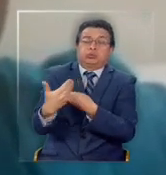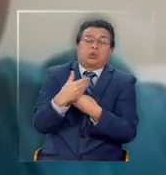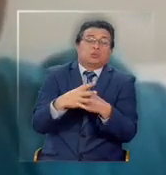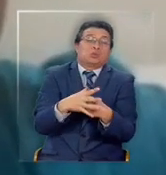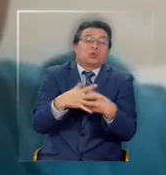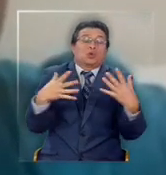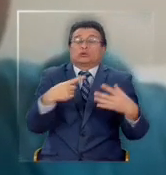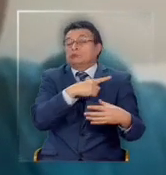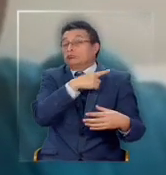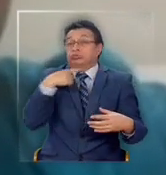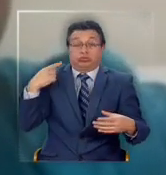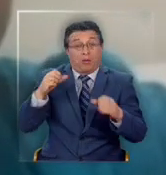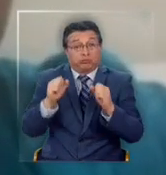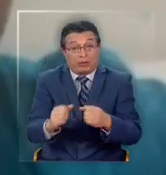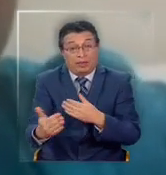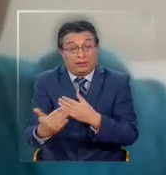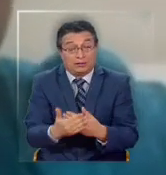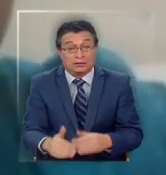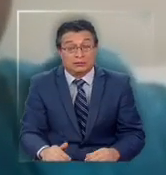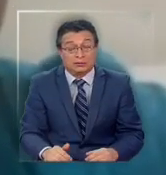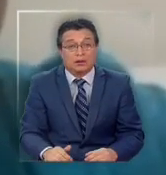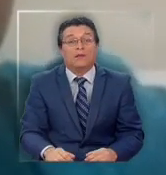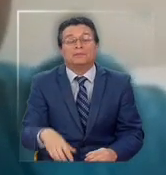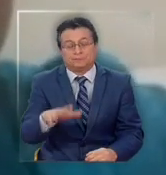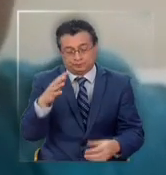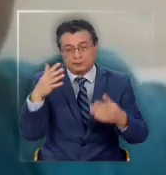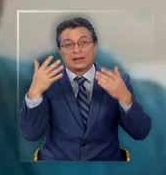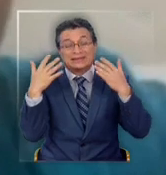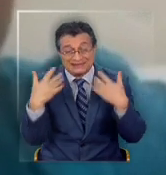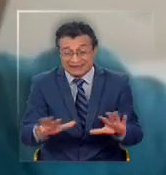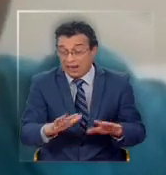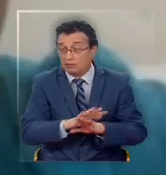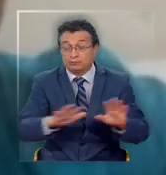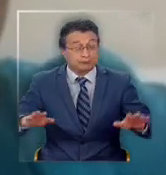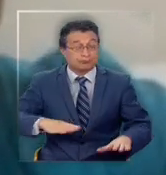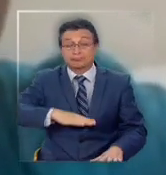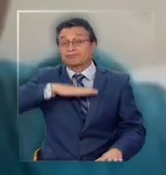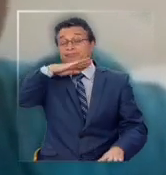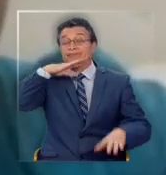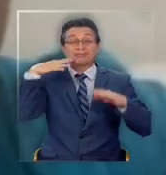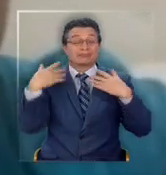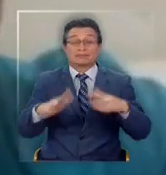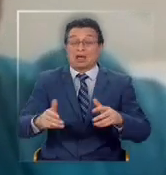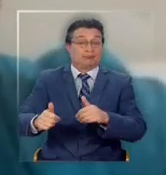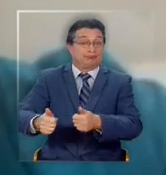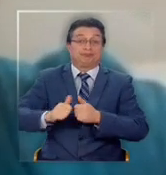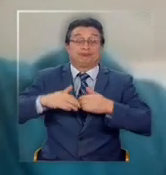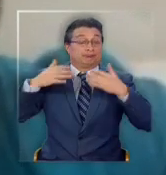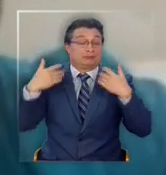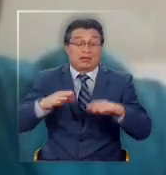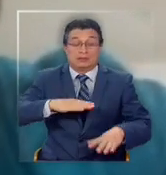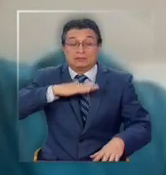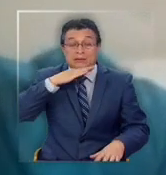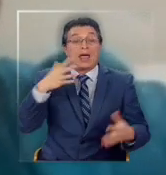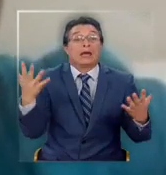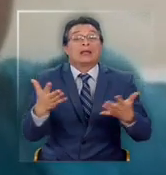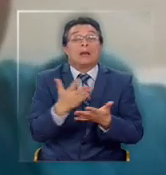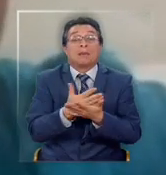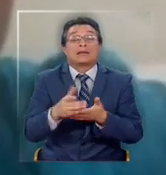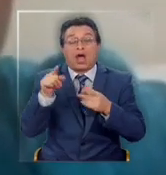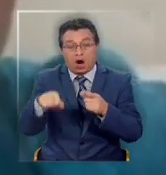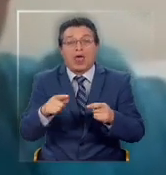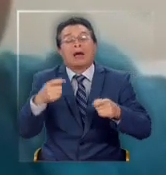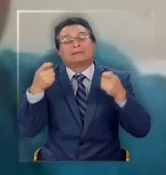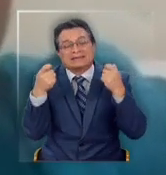país? Ya, Iván, la capacidad está superada largamente. Lo que pasa es que estamos viendo